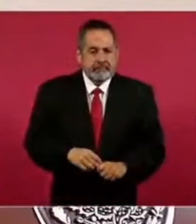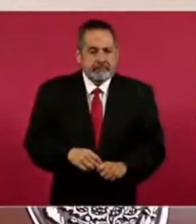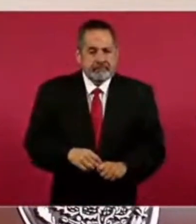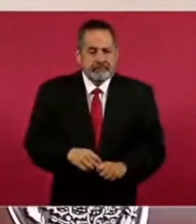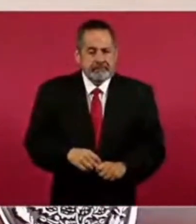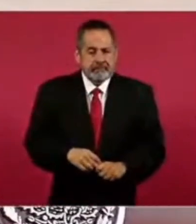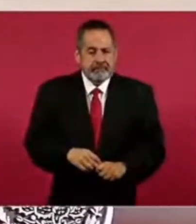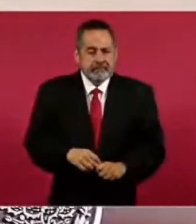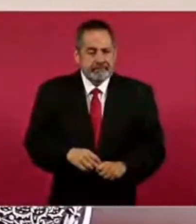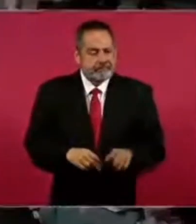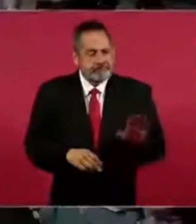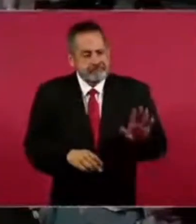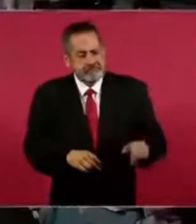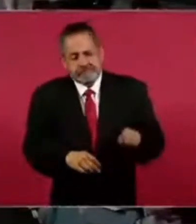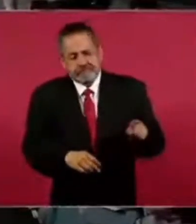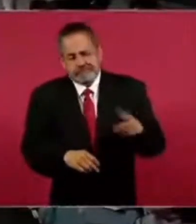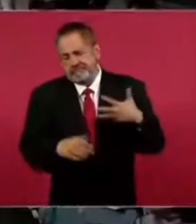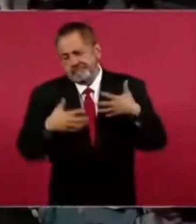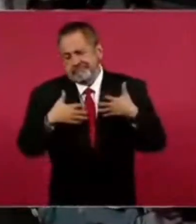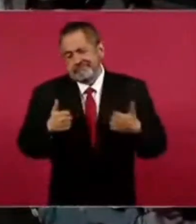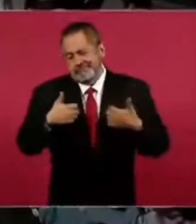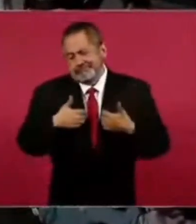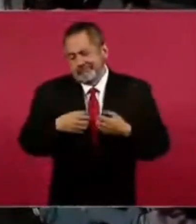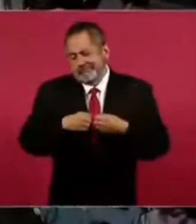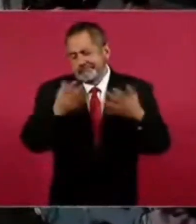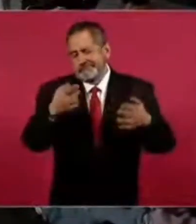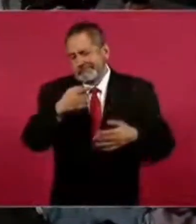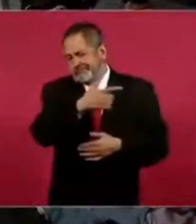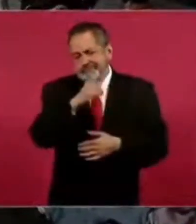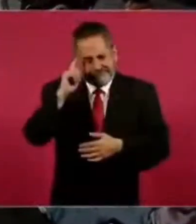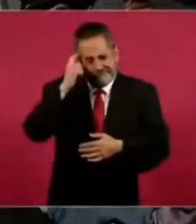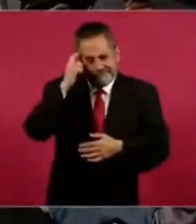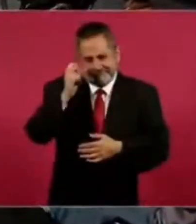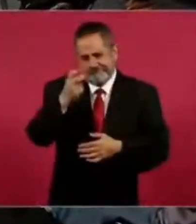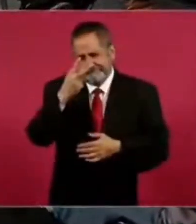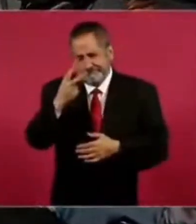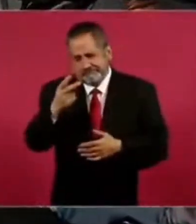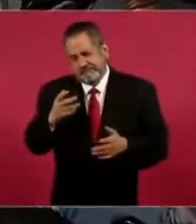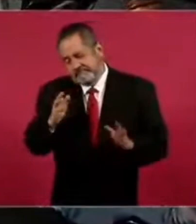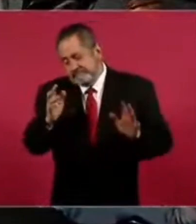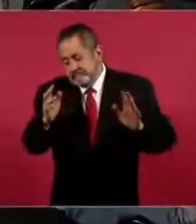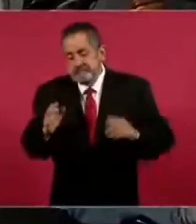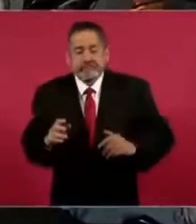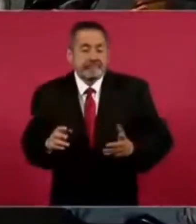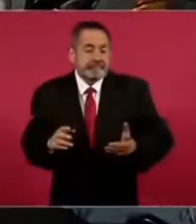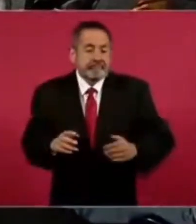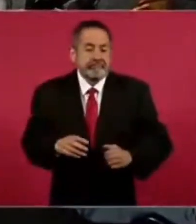es entendible, legítimo, pero otra cosa